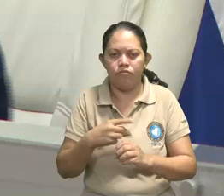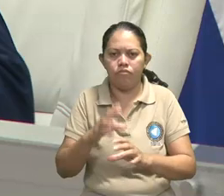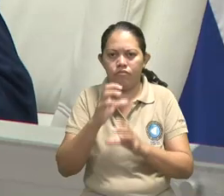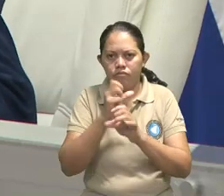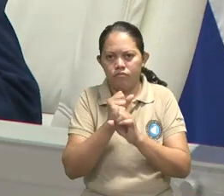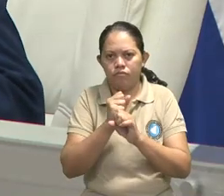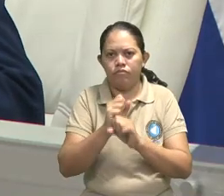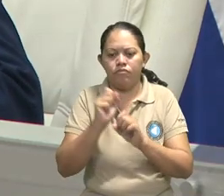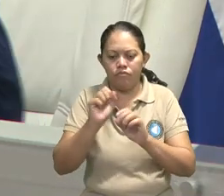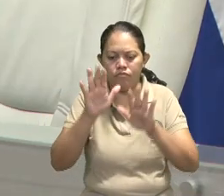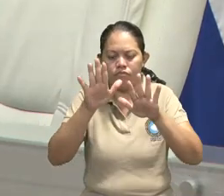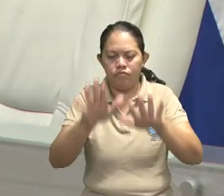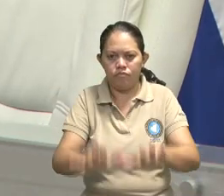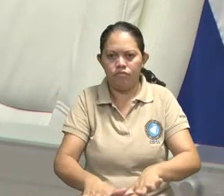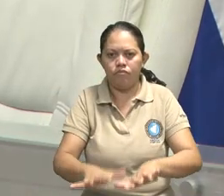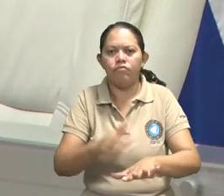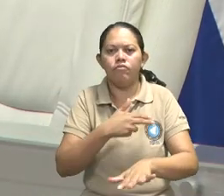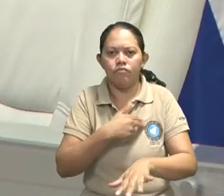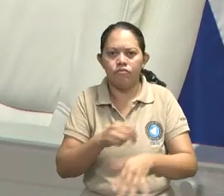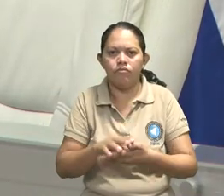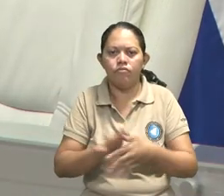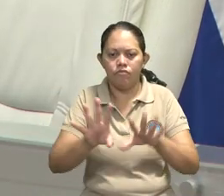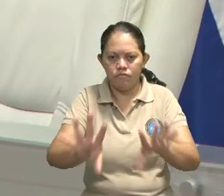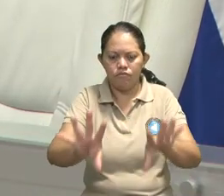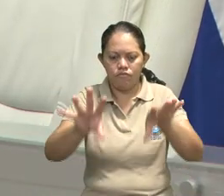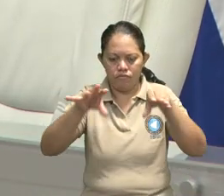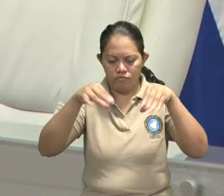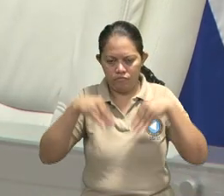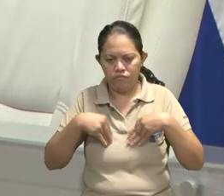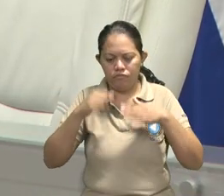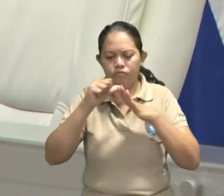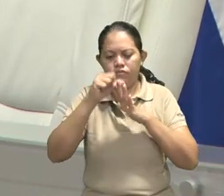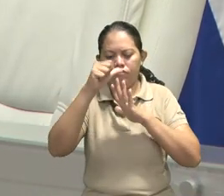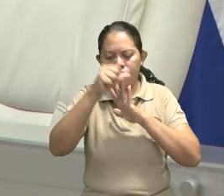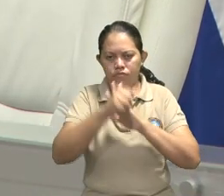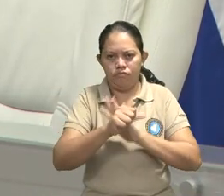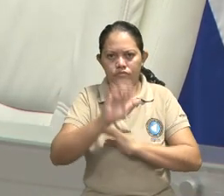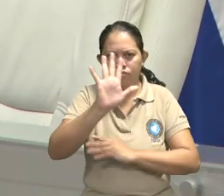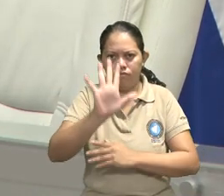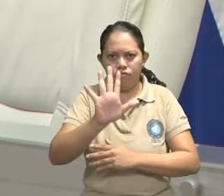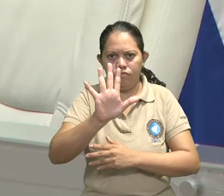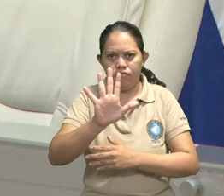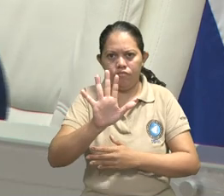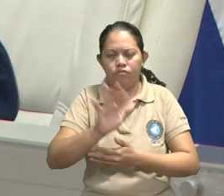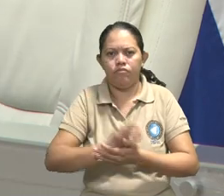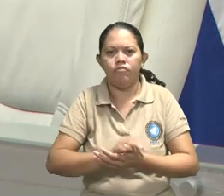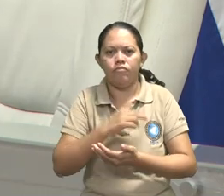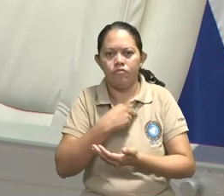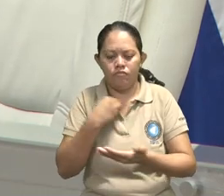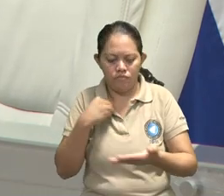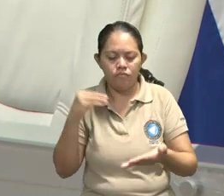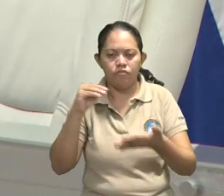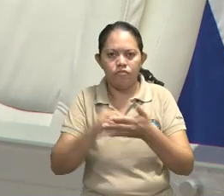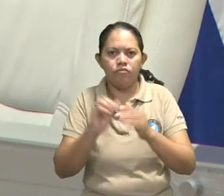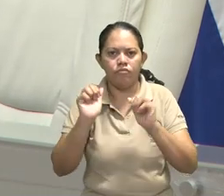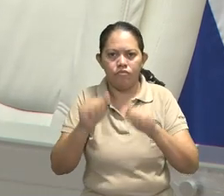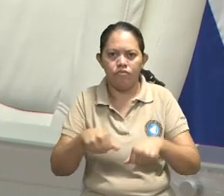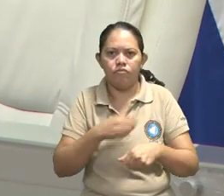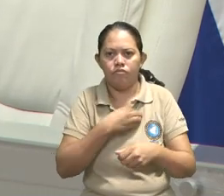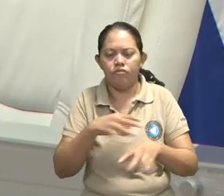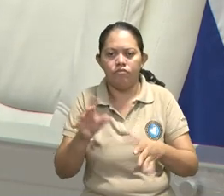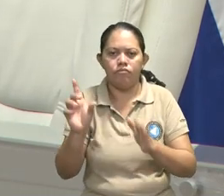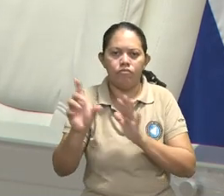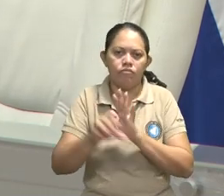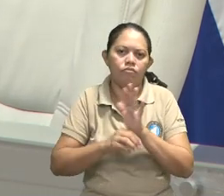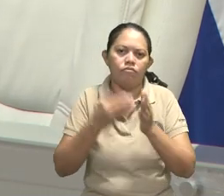abstenciones, 0 presentes. Se apruebe el artículo 5 y con él se aprueba el decreto de